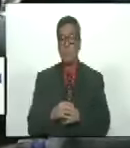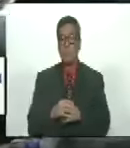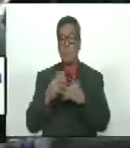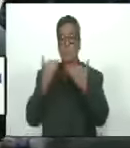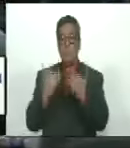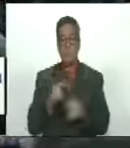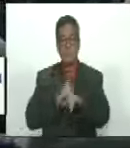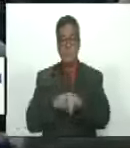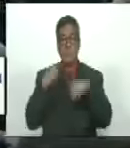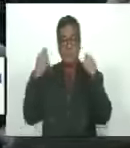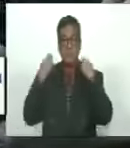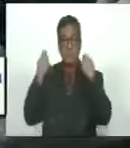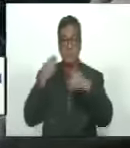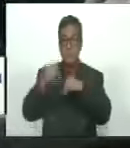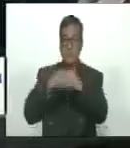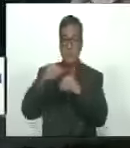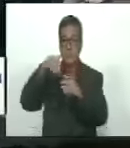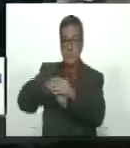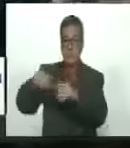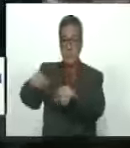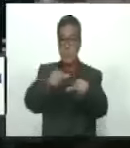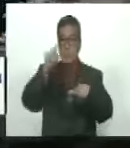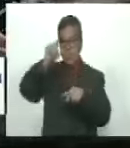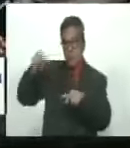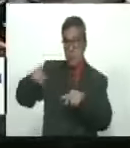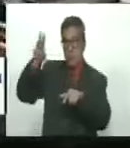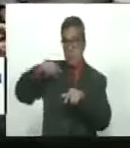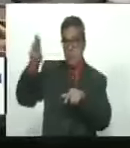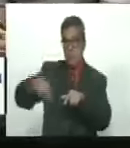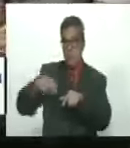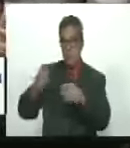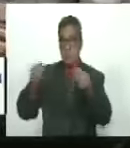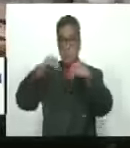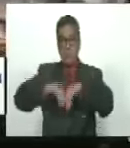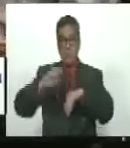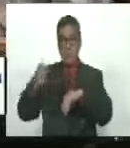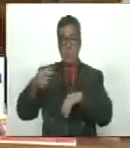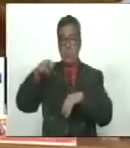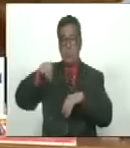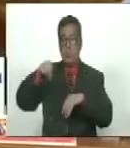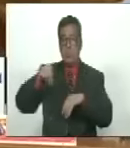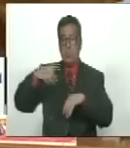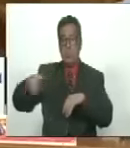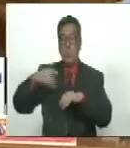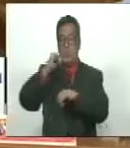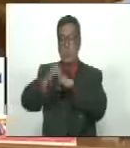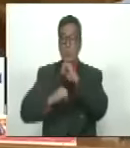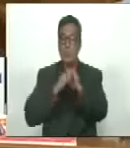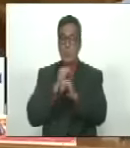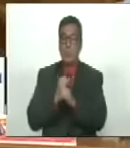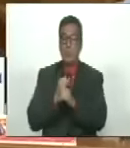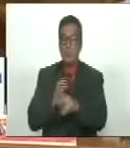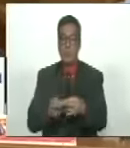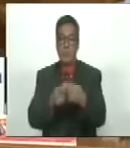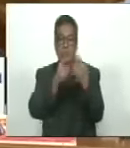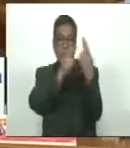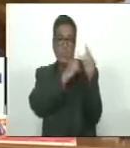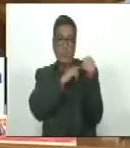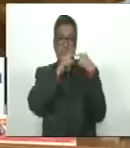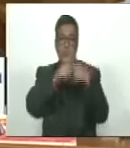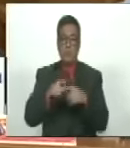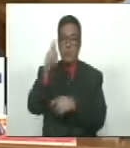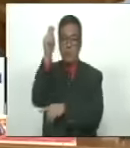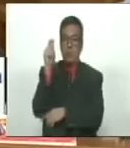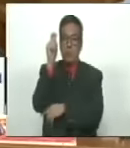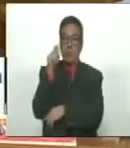hasta tanto se celebren las elecciones en el estado de la Guayana Esequiba, de conformidad con el Acuerdo de Ginebra y el derecho internacional, la representación